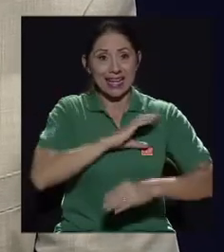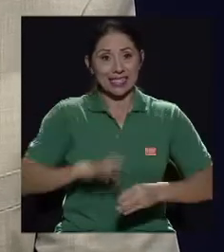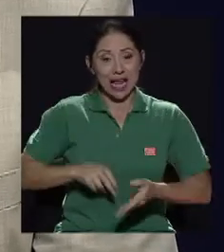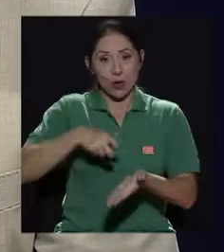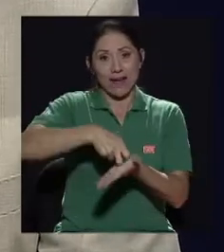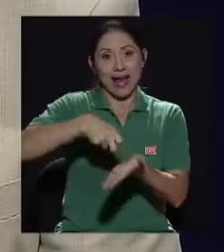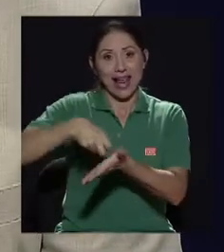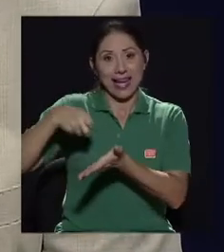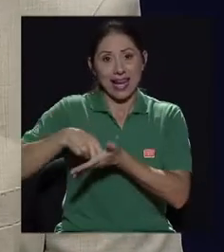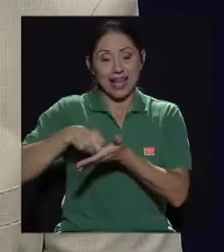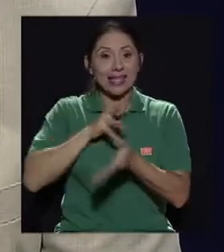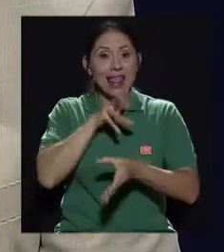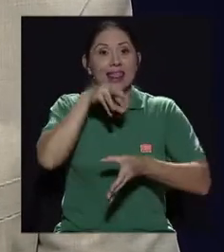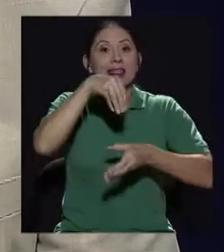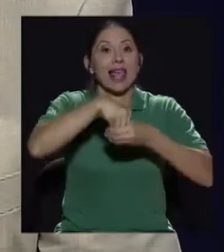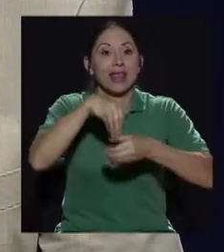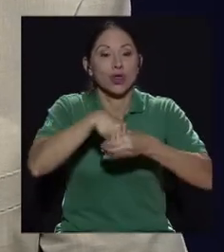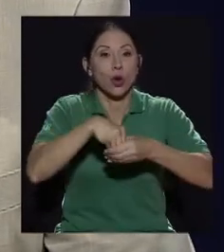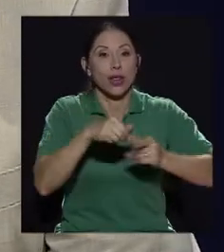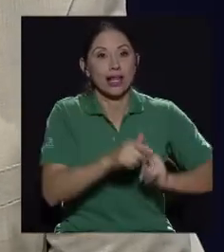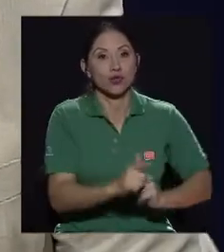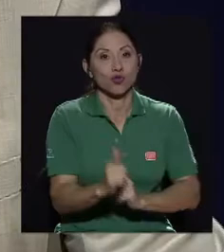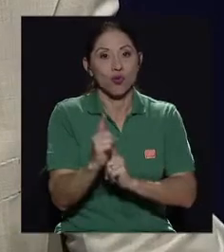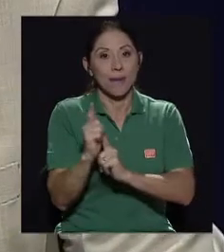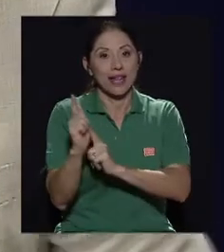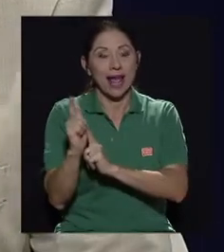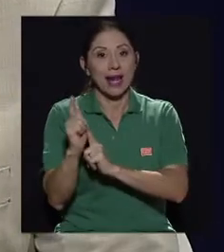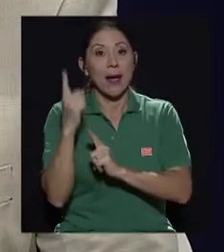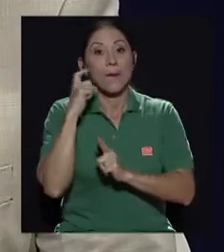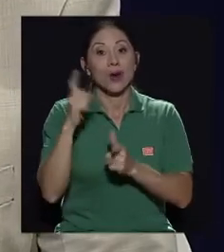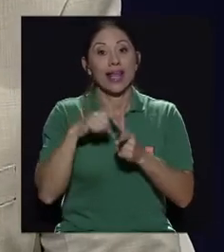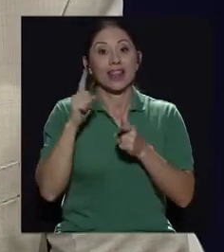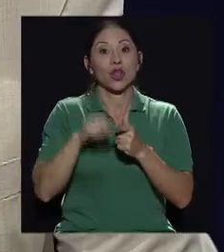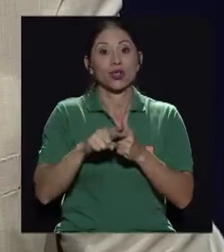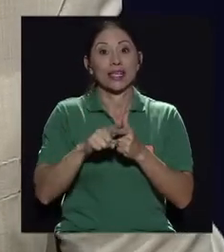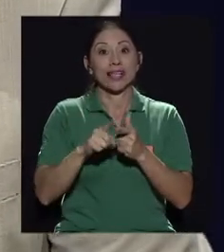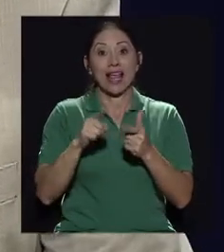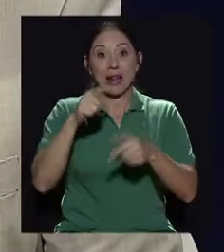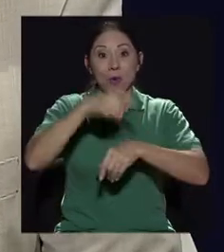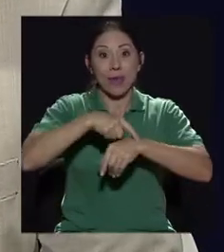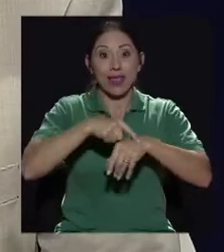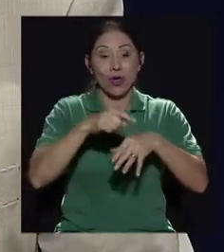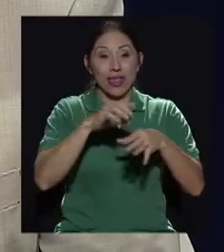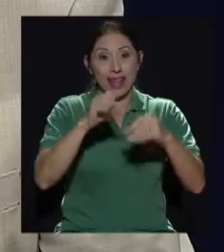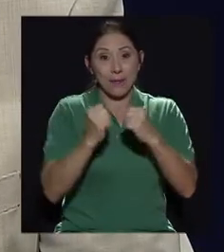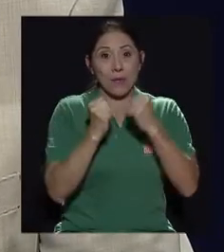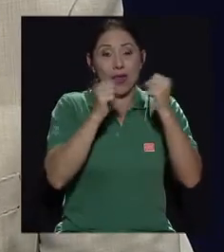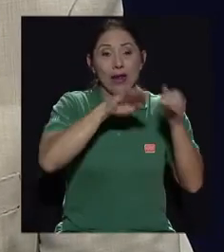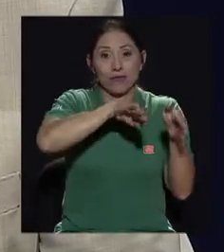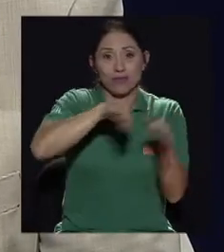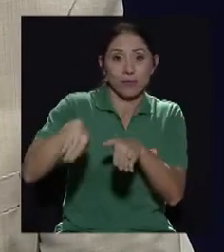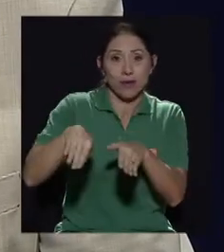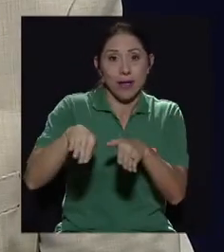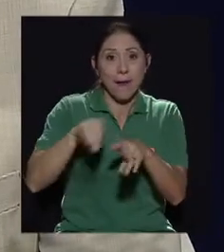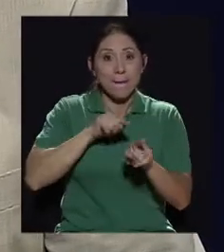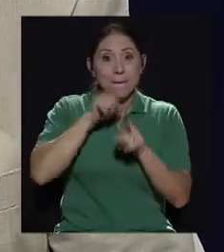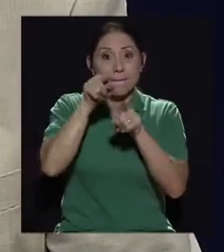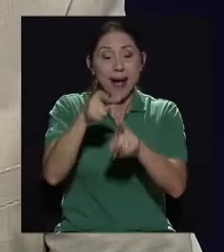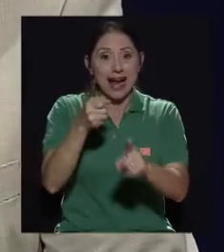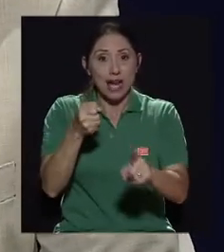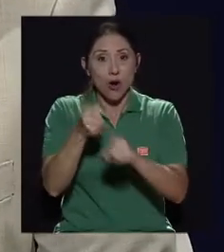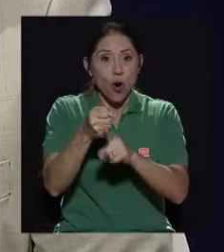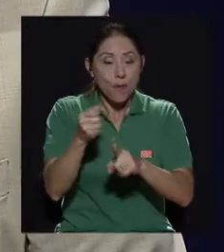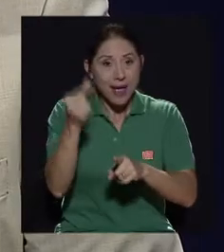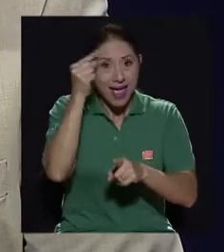tensiones dentro de la estructura militar porque entonces cuando van al golpe tiene una doble justificación de que estaba haciendo lo correcto y